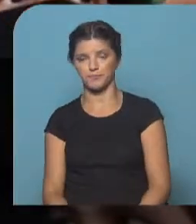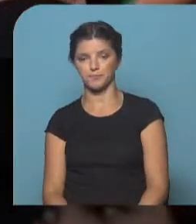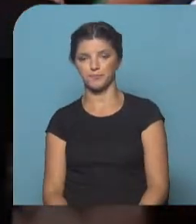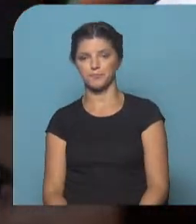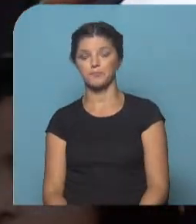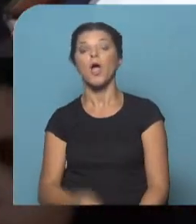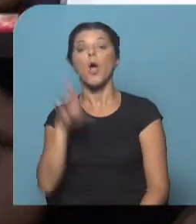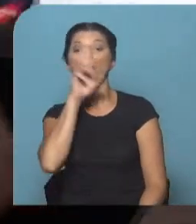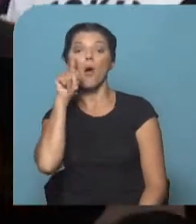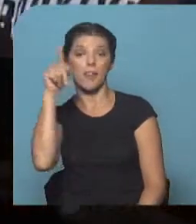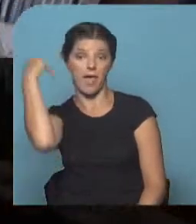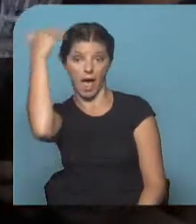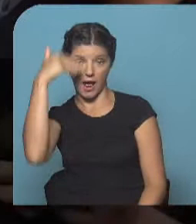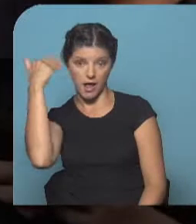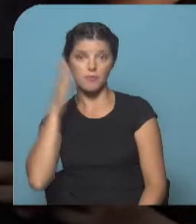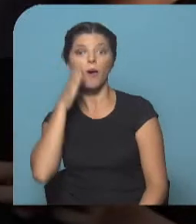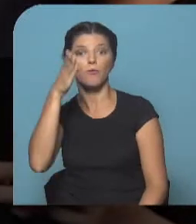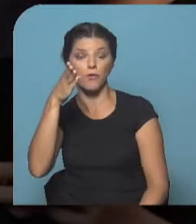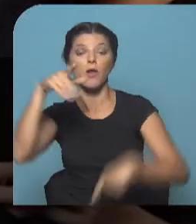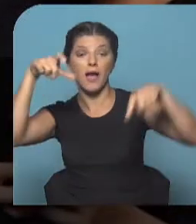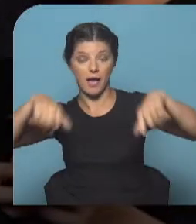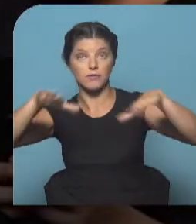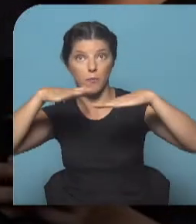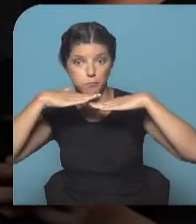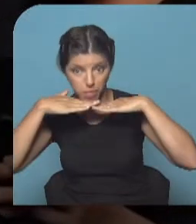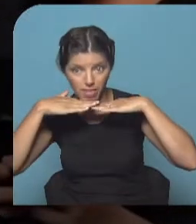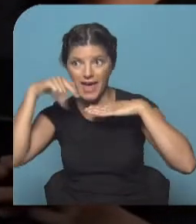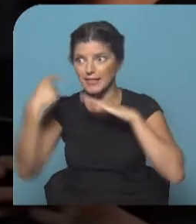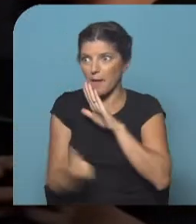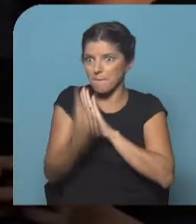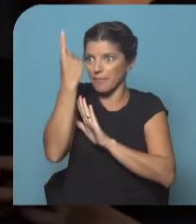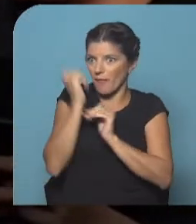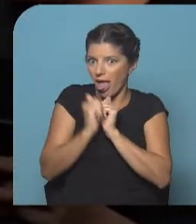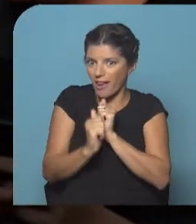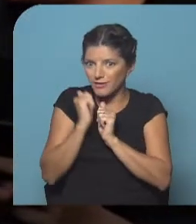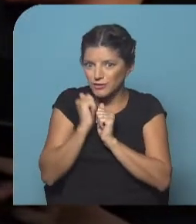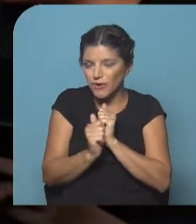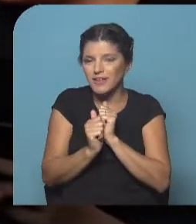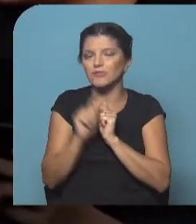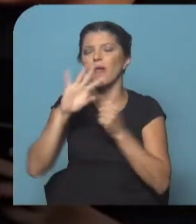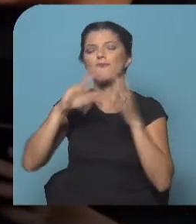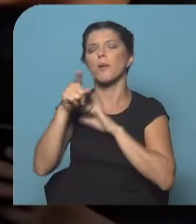Mujeres árabes en estadios de fútbol. Por primera vez en la historia y como parte de las reformas